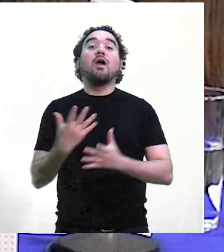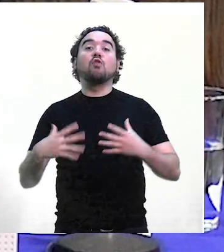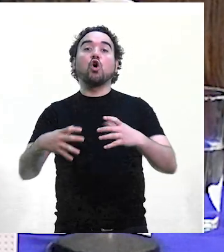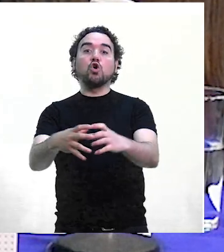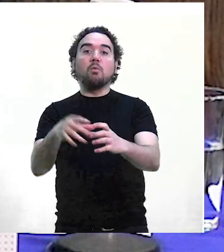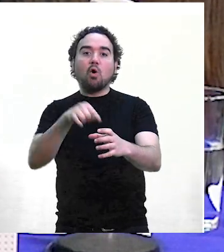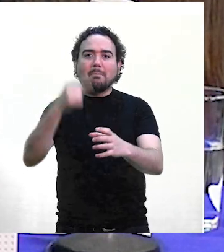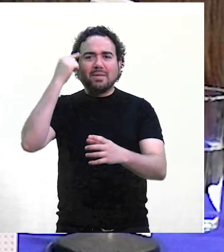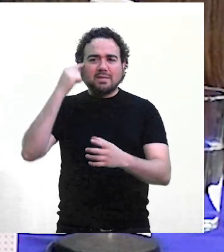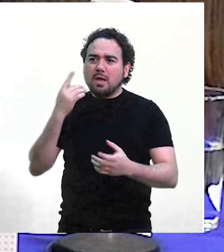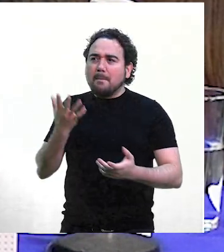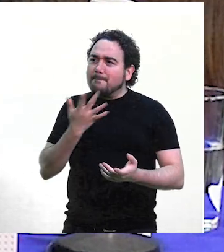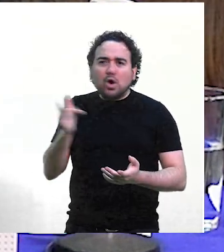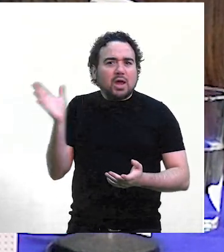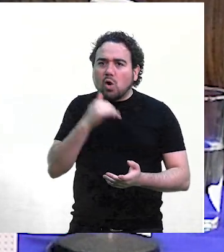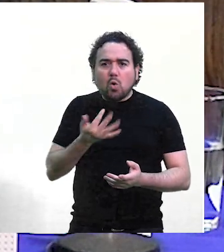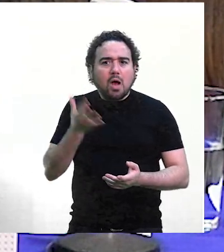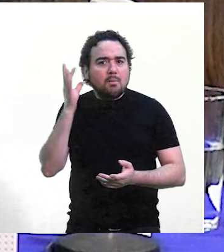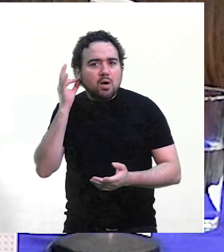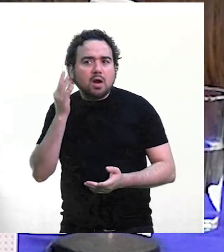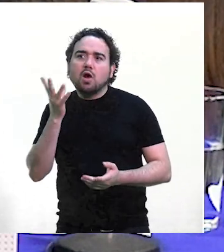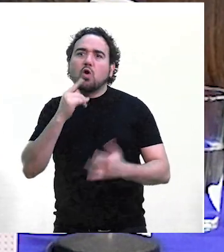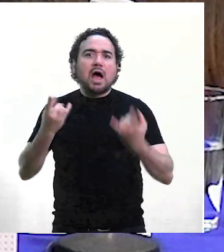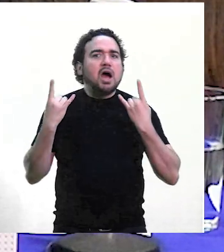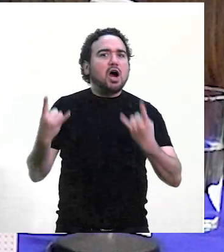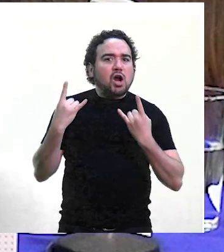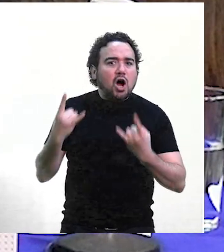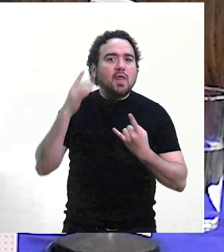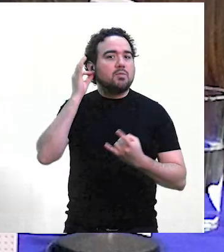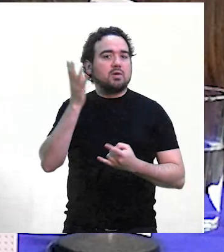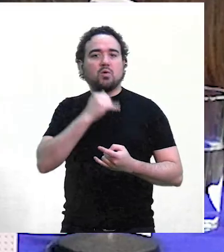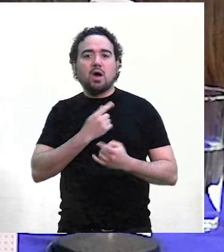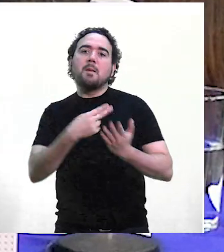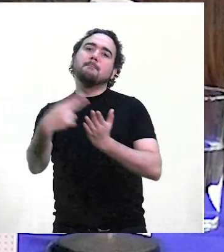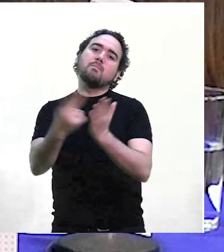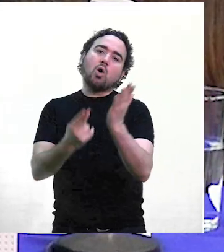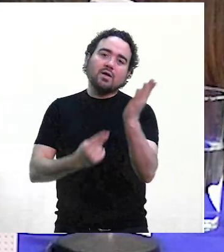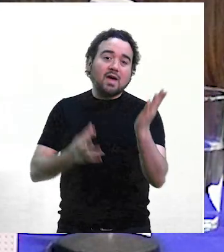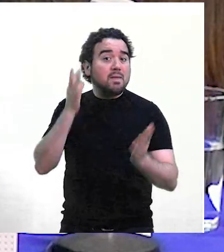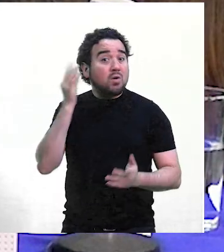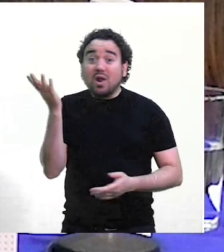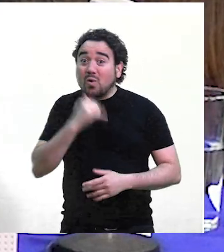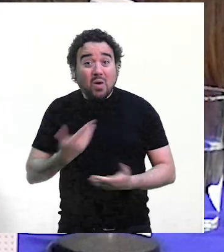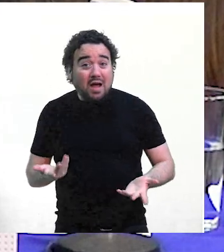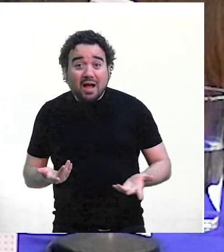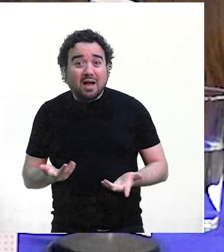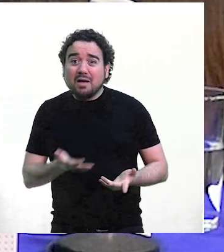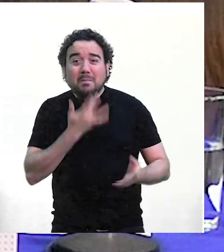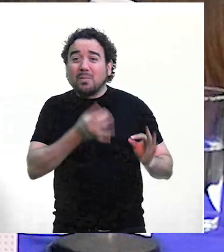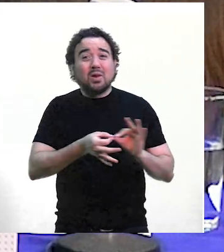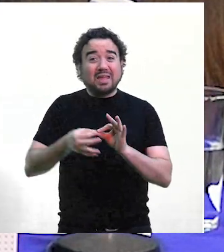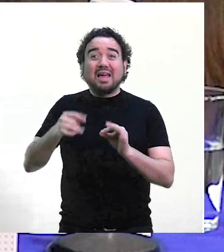las nuevas generaciones se cuestionen por qué no estamos ahí. Claro. Y por qué no estamos en el rock, no estamos en el fútbol, en la poesía. ¿Por